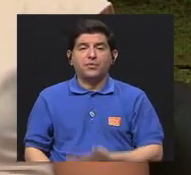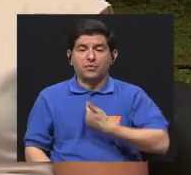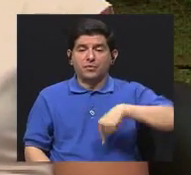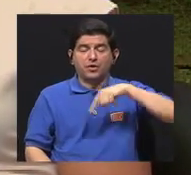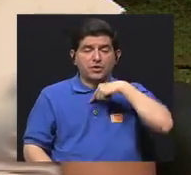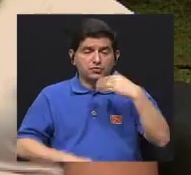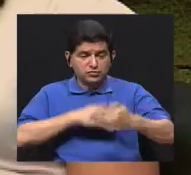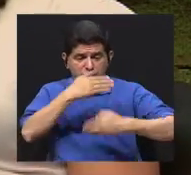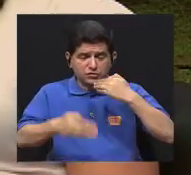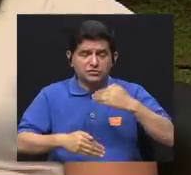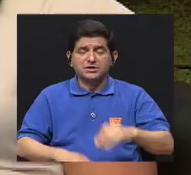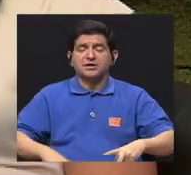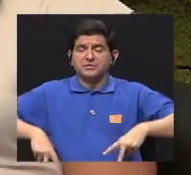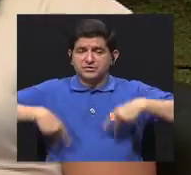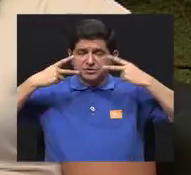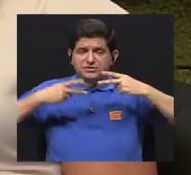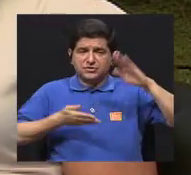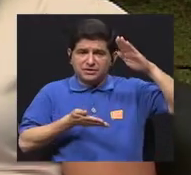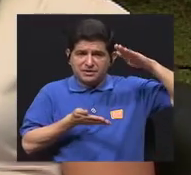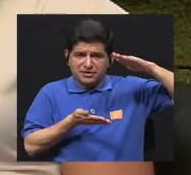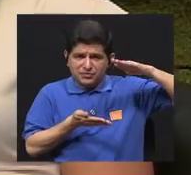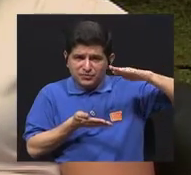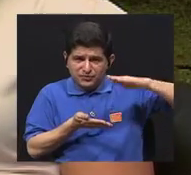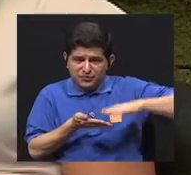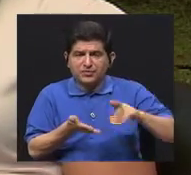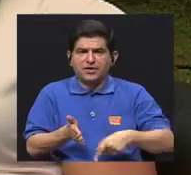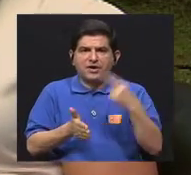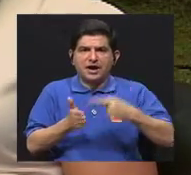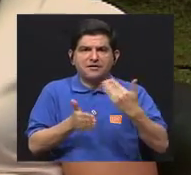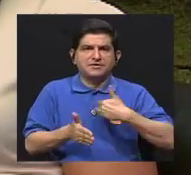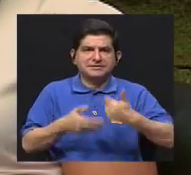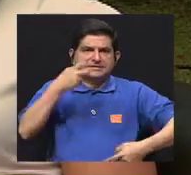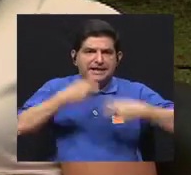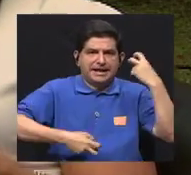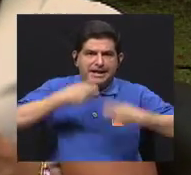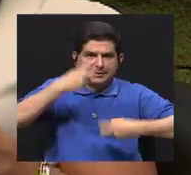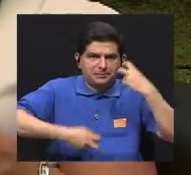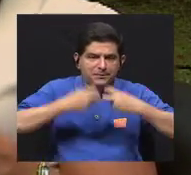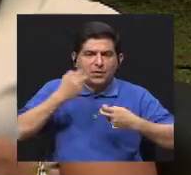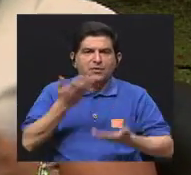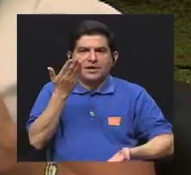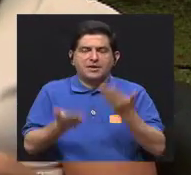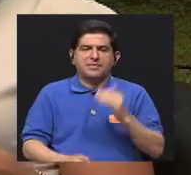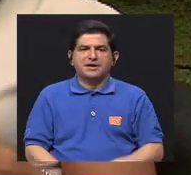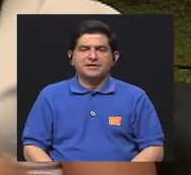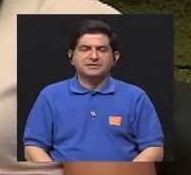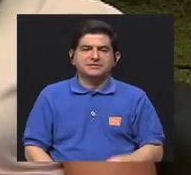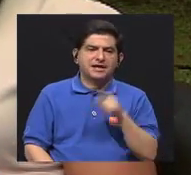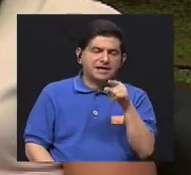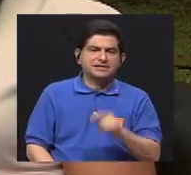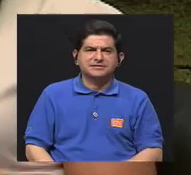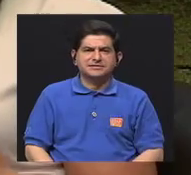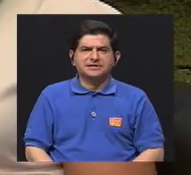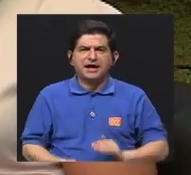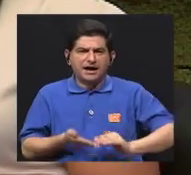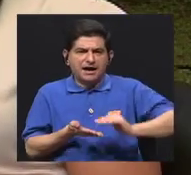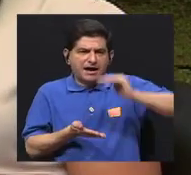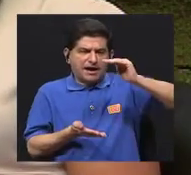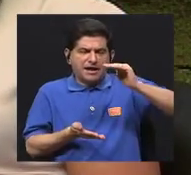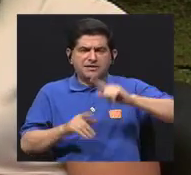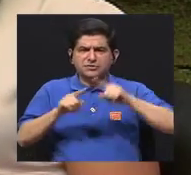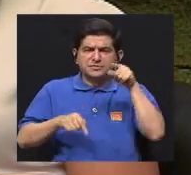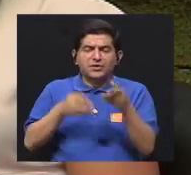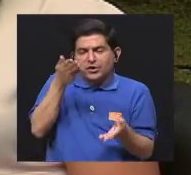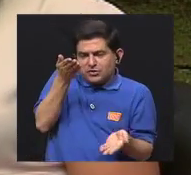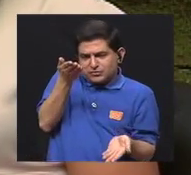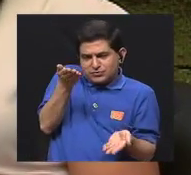perdiendo conforme pasa la vida. Y entonces a veces, aunque tengan problemas refractivos altos, ellos los logran